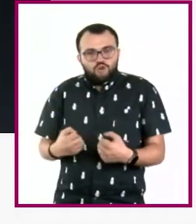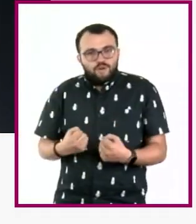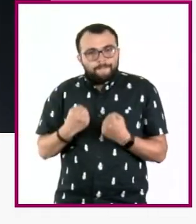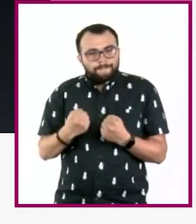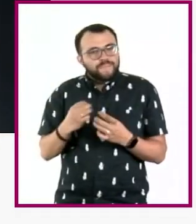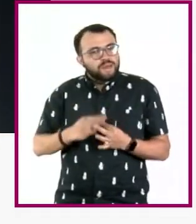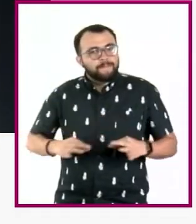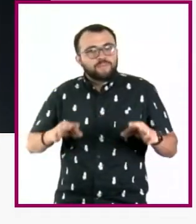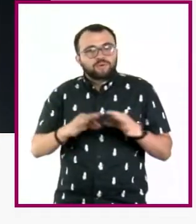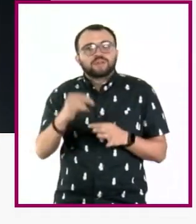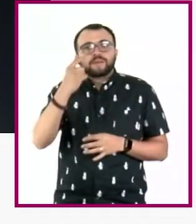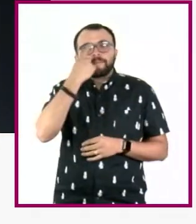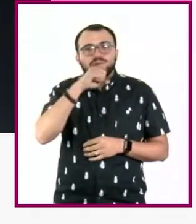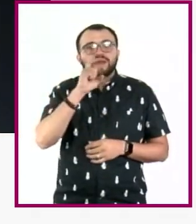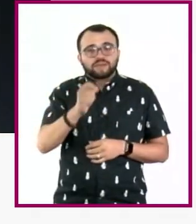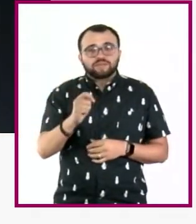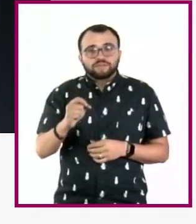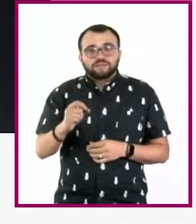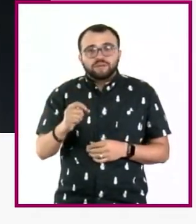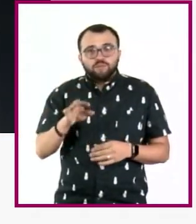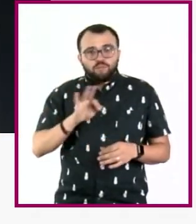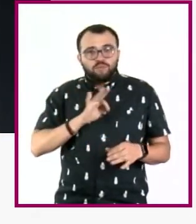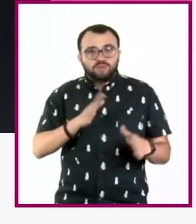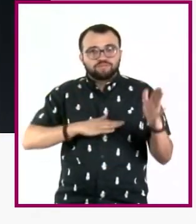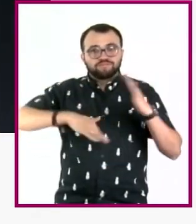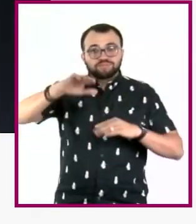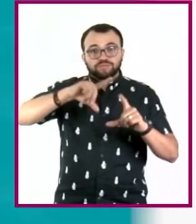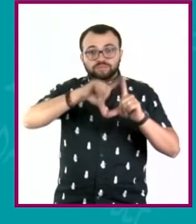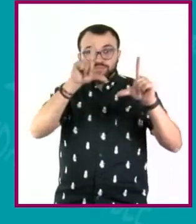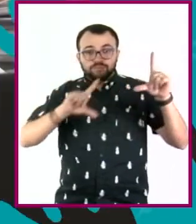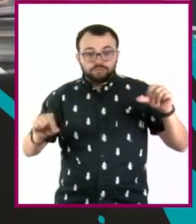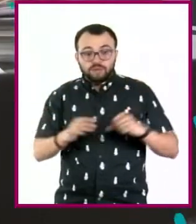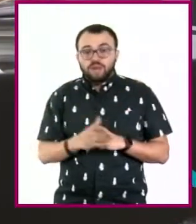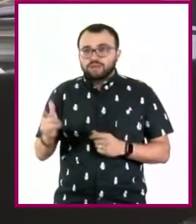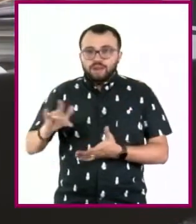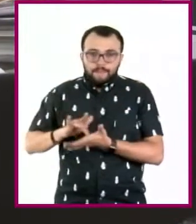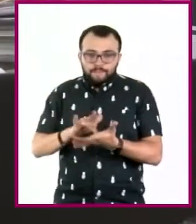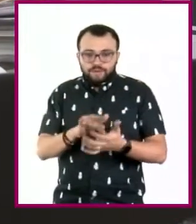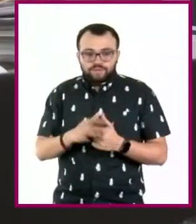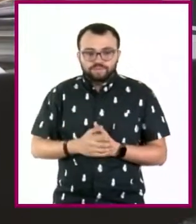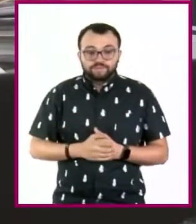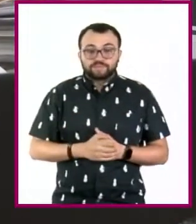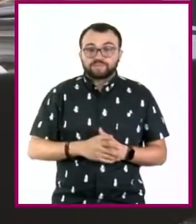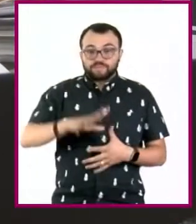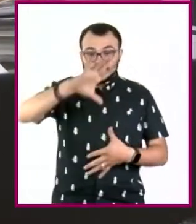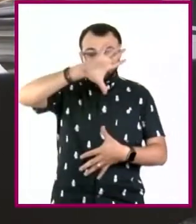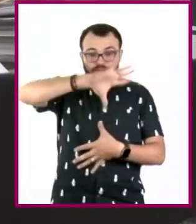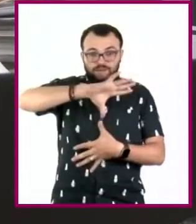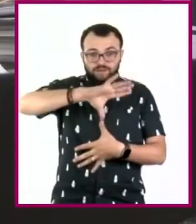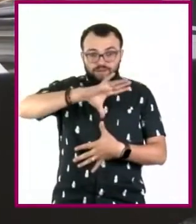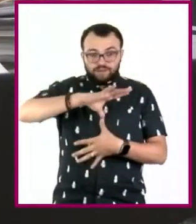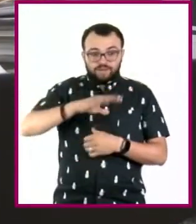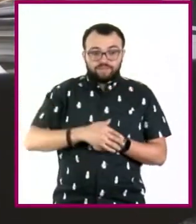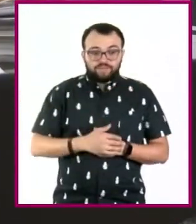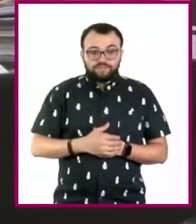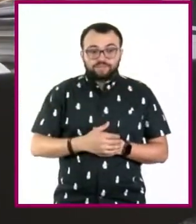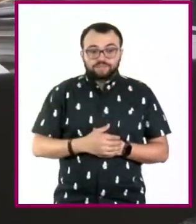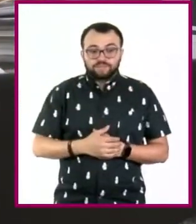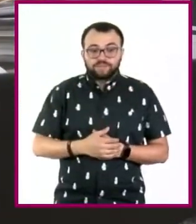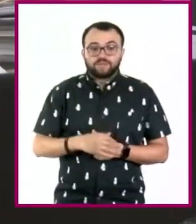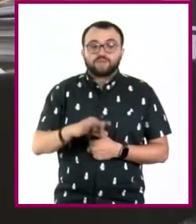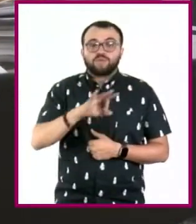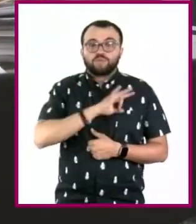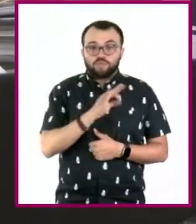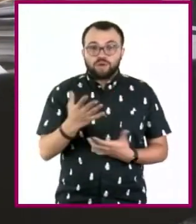también social, que tienen las juventudes y los apoyan. América Latina y el Caribe podrían salir beneficiadas